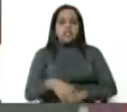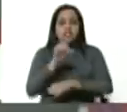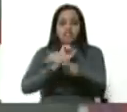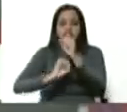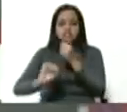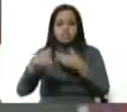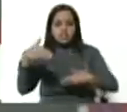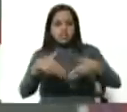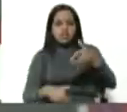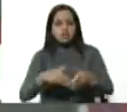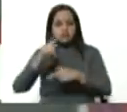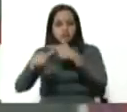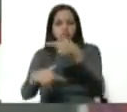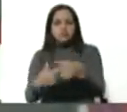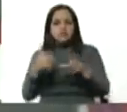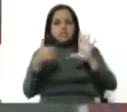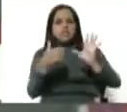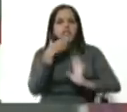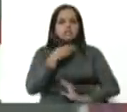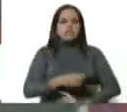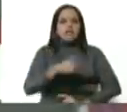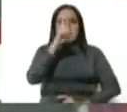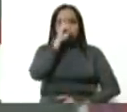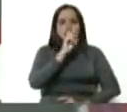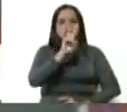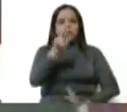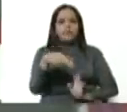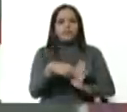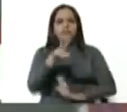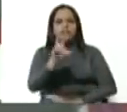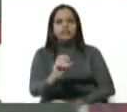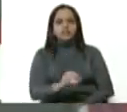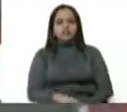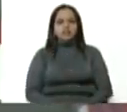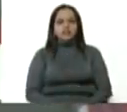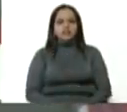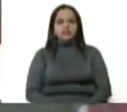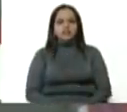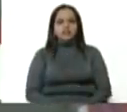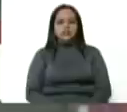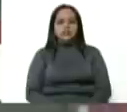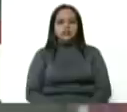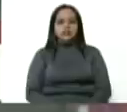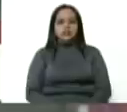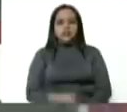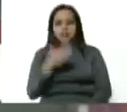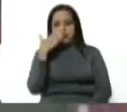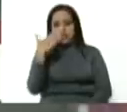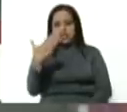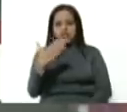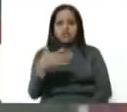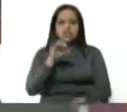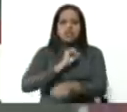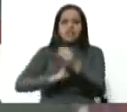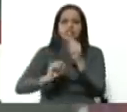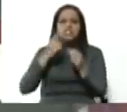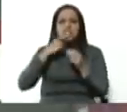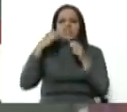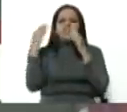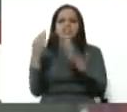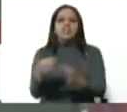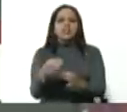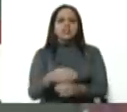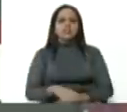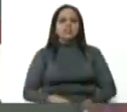del 6 de diciembre del año 2020. El frente diplomático, la defensa de la verdad,